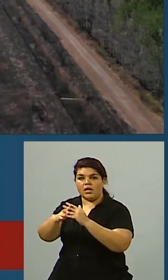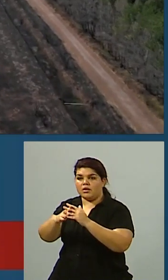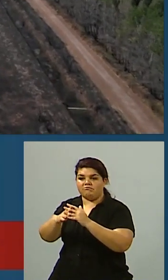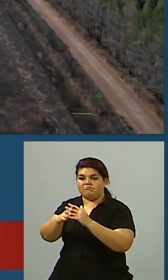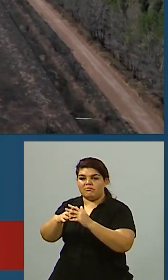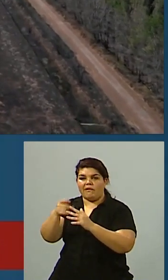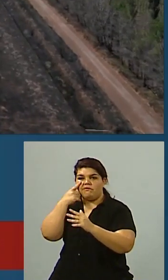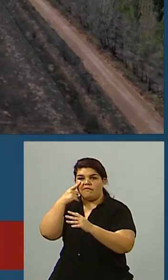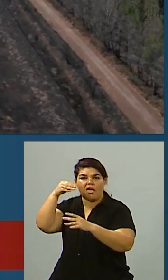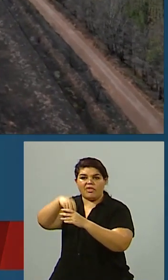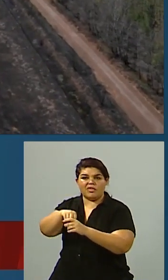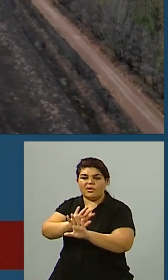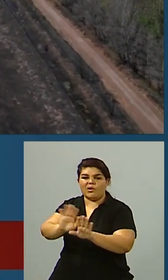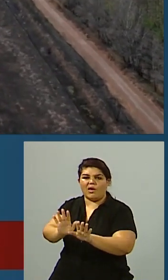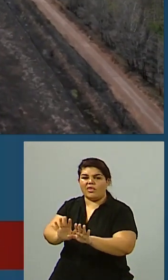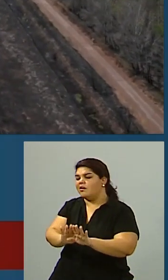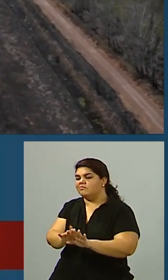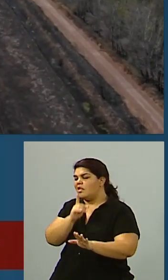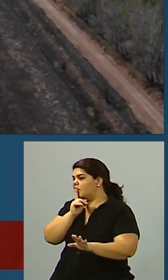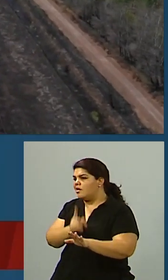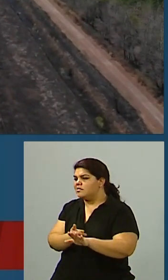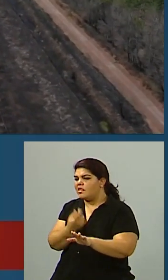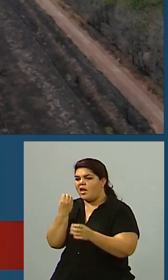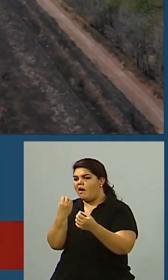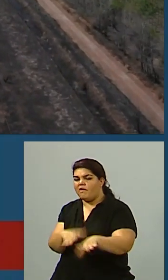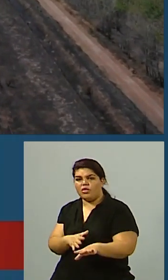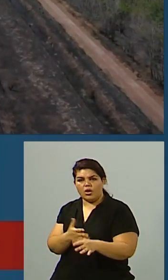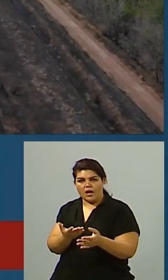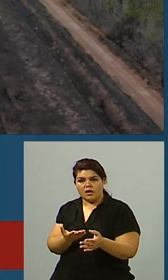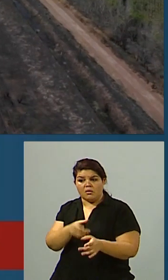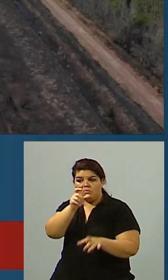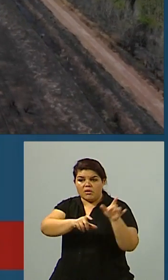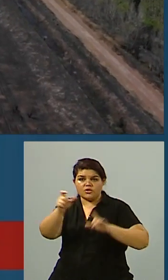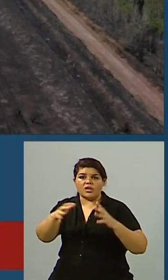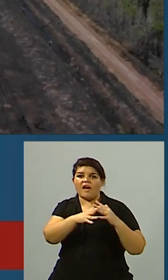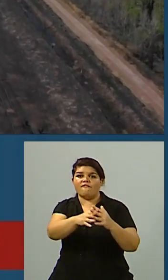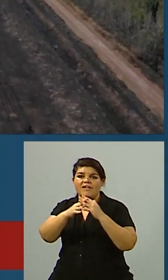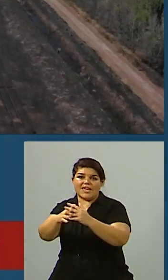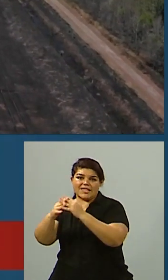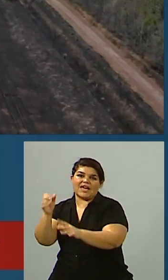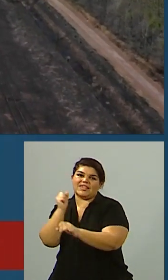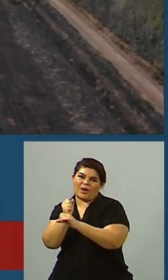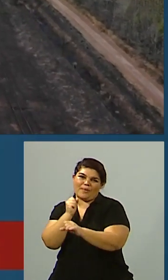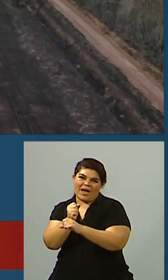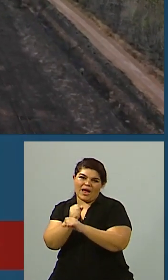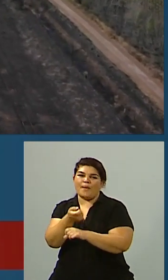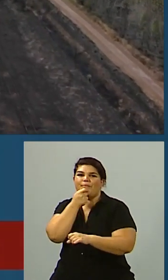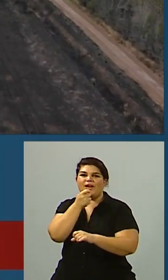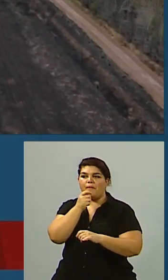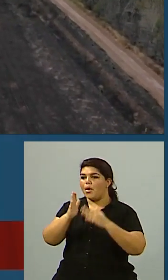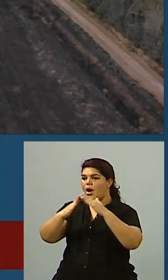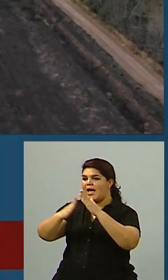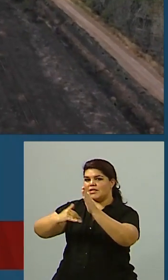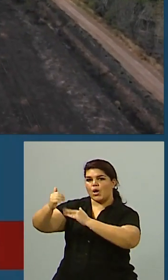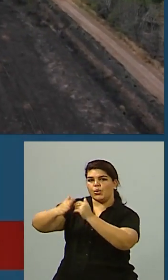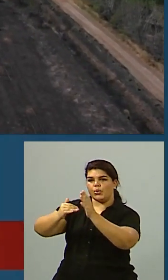ese trabajador, ese contratista de viña, ¿no es cierto?, ese obrero de viña, que estaba allí arraigado, tenía una casa, bueno, se